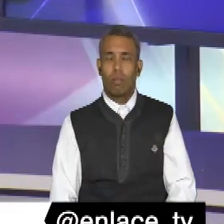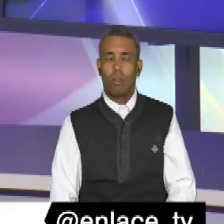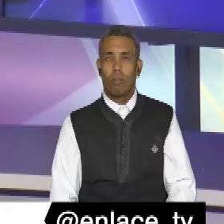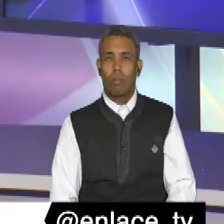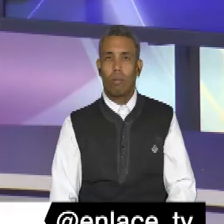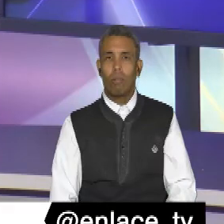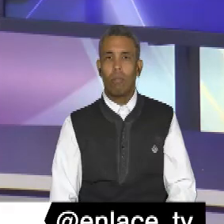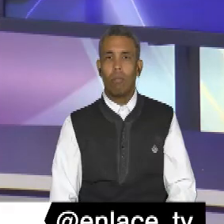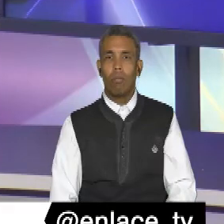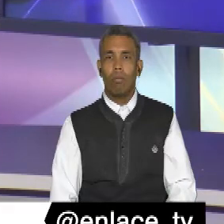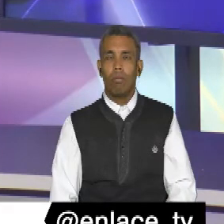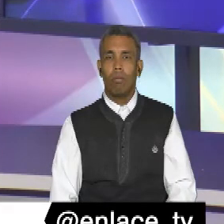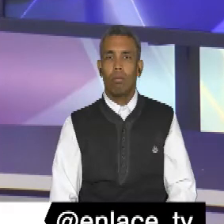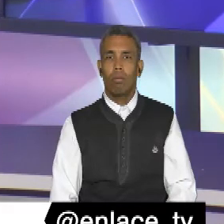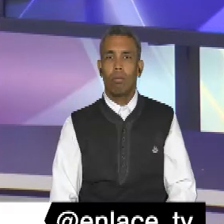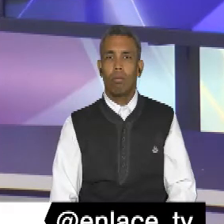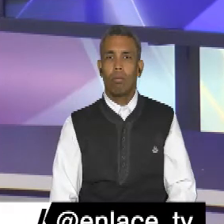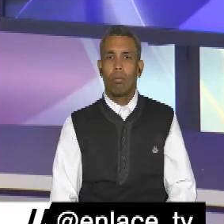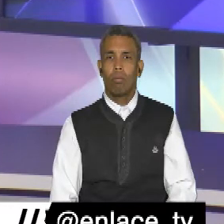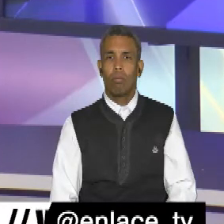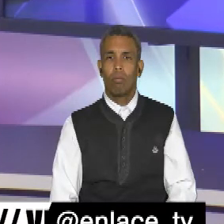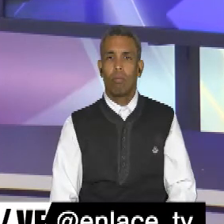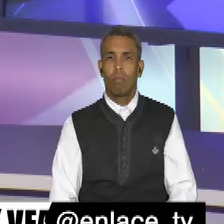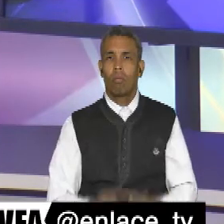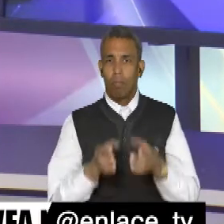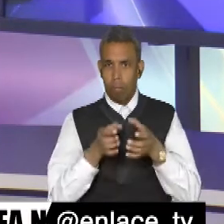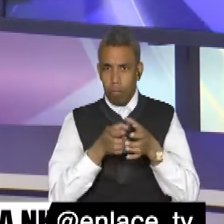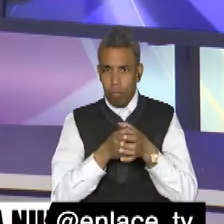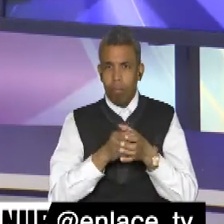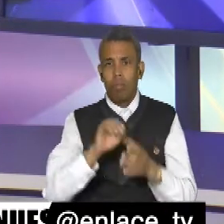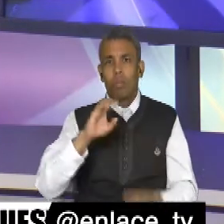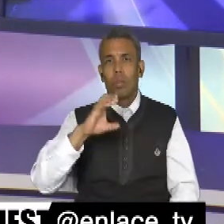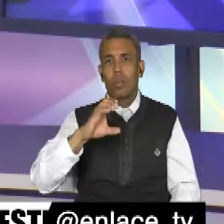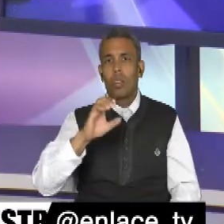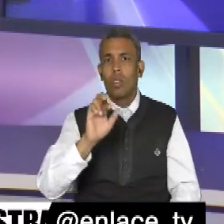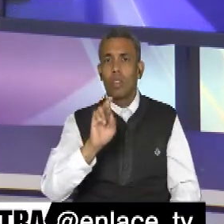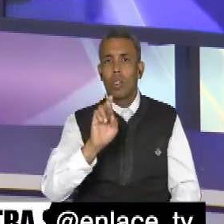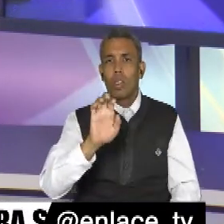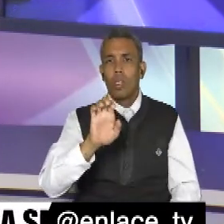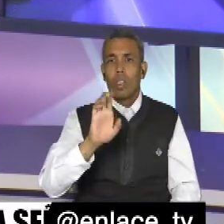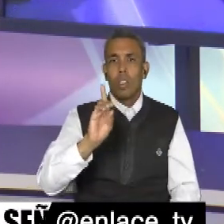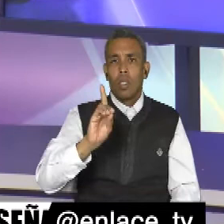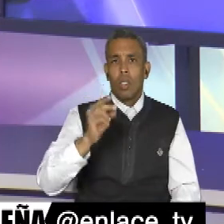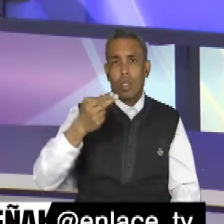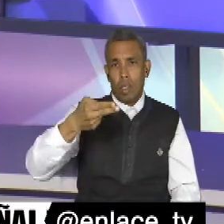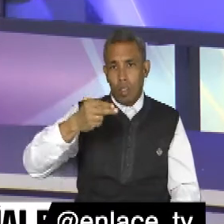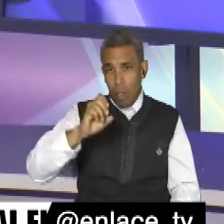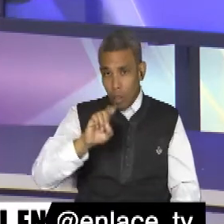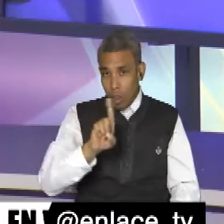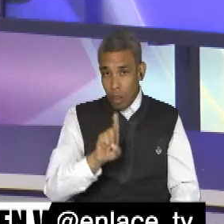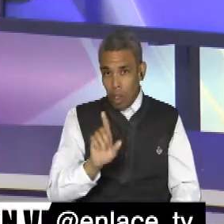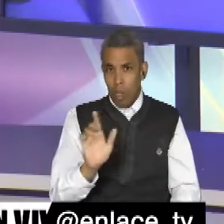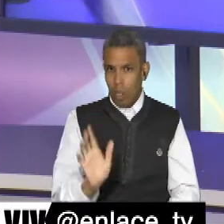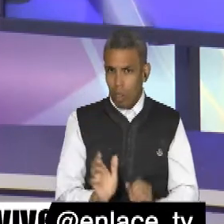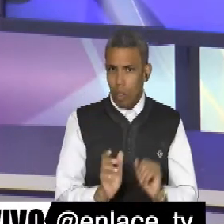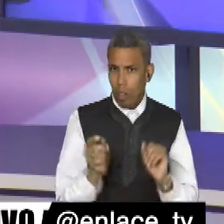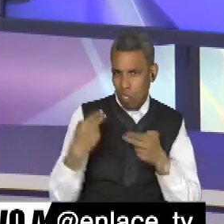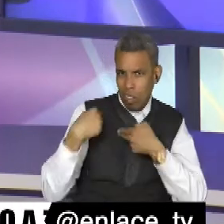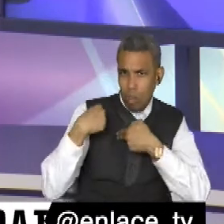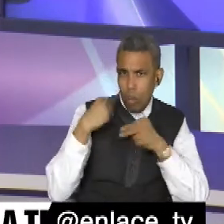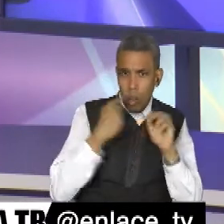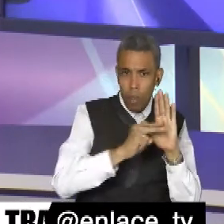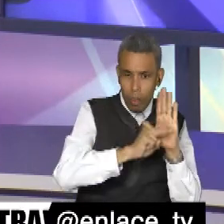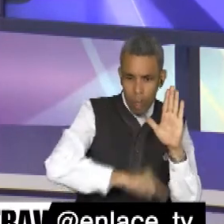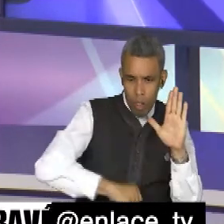Esta situación, según la Corporación Regional para la Defensa de los Derechos Humanos, se agudiza. Credos aseguró que en las próximas horas se espera